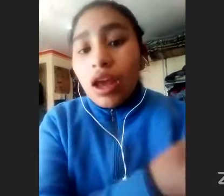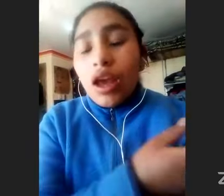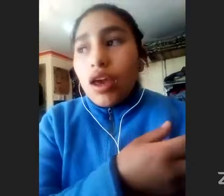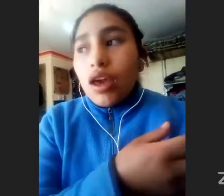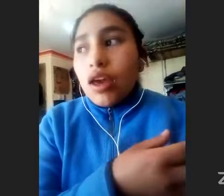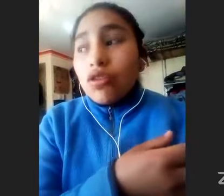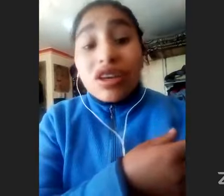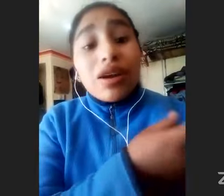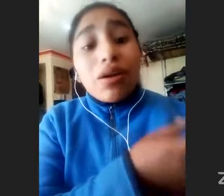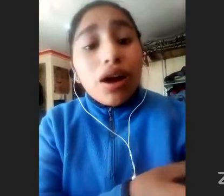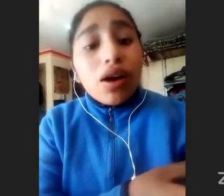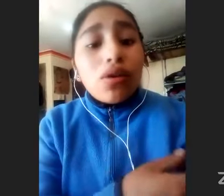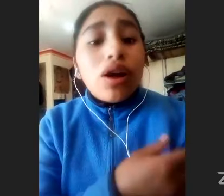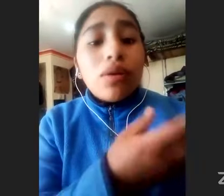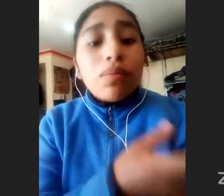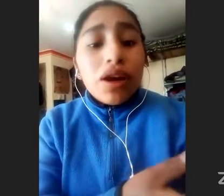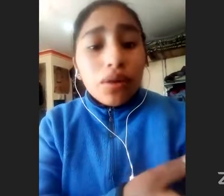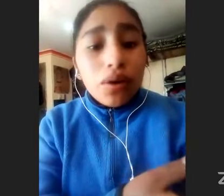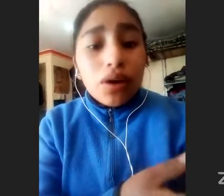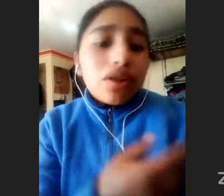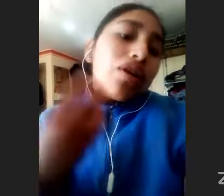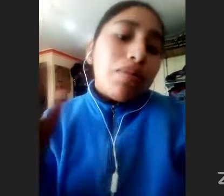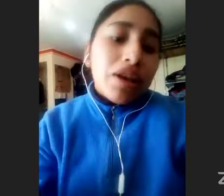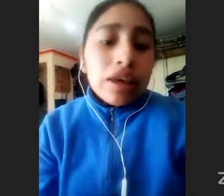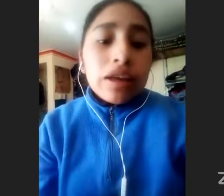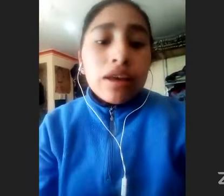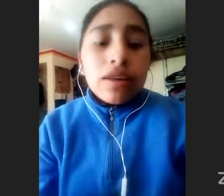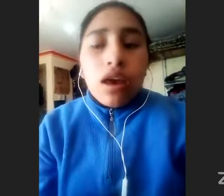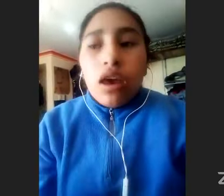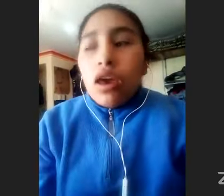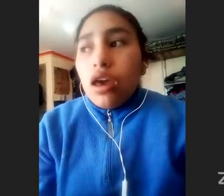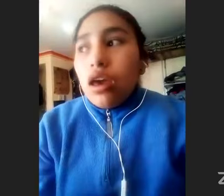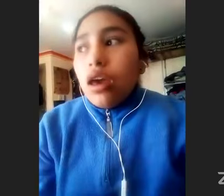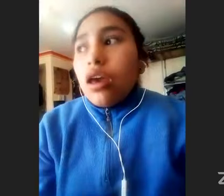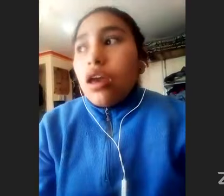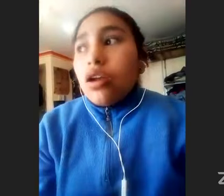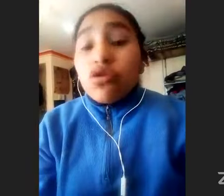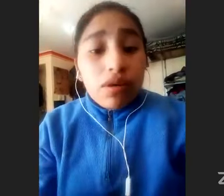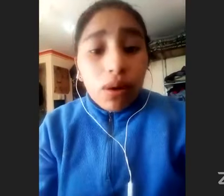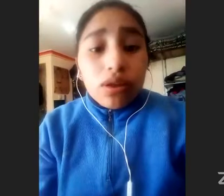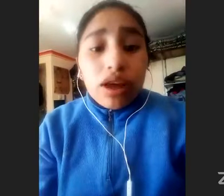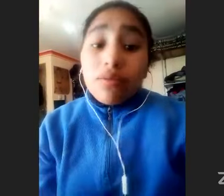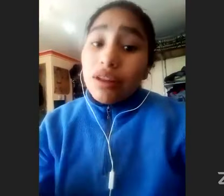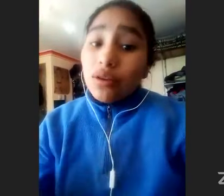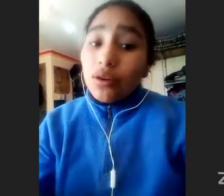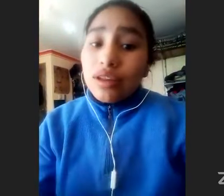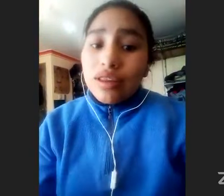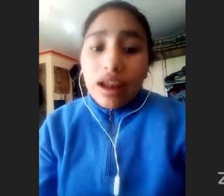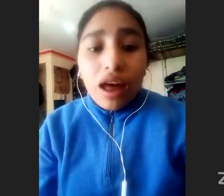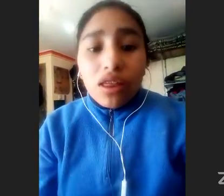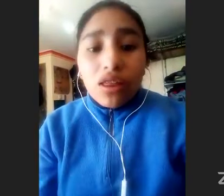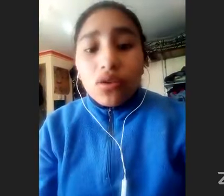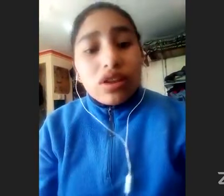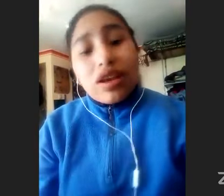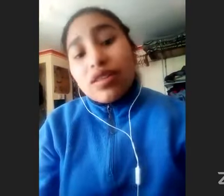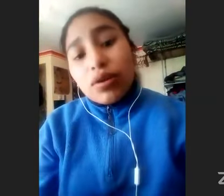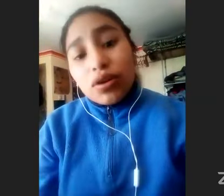venden los que trabajan con algún empleador son albañiles lustrabotas vendedores de helados